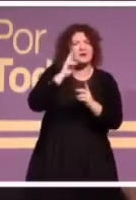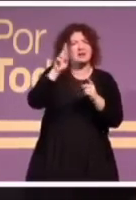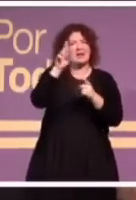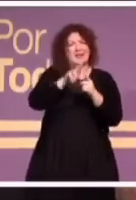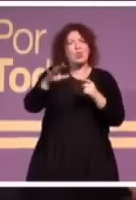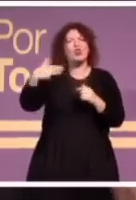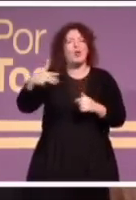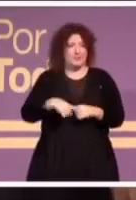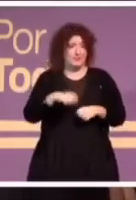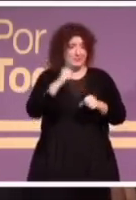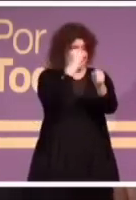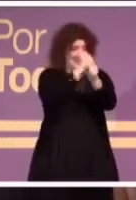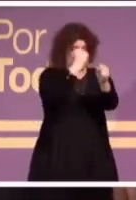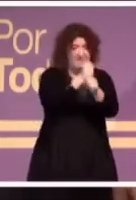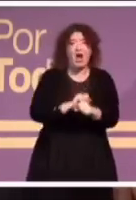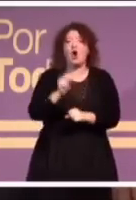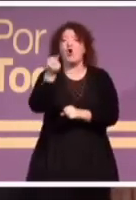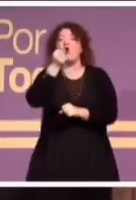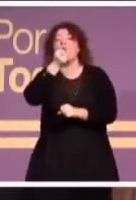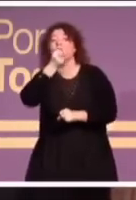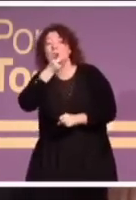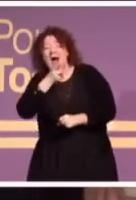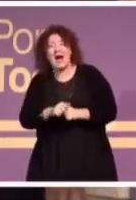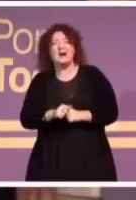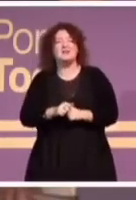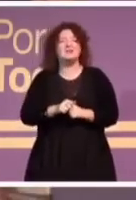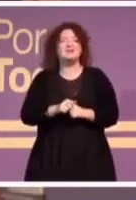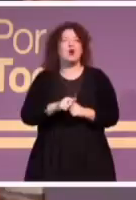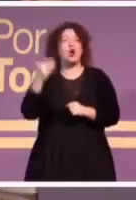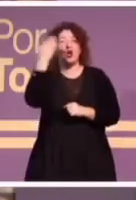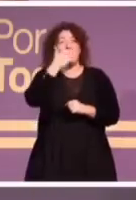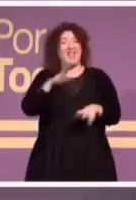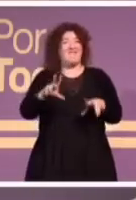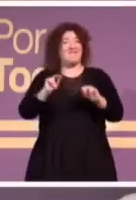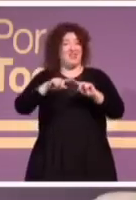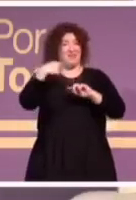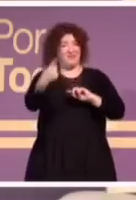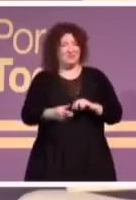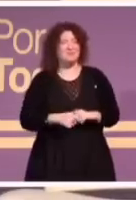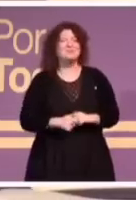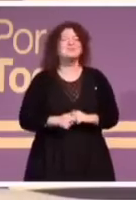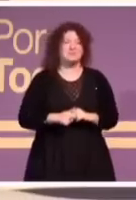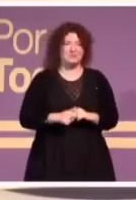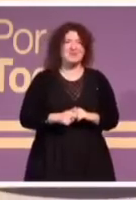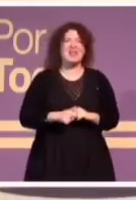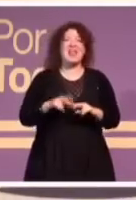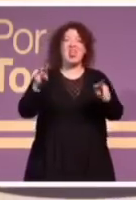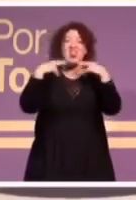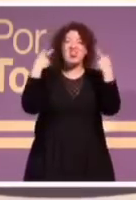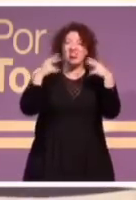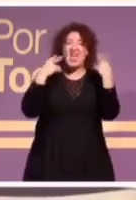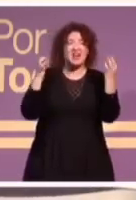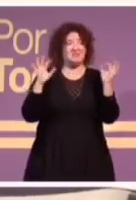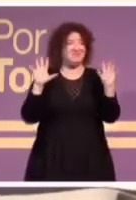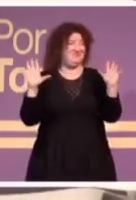trabajo, en los bares, a la salida de los colegios, en las cenas familiares.